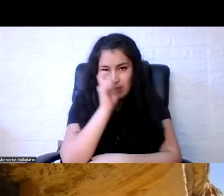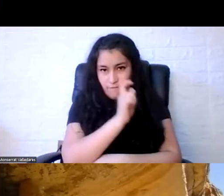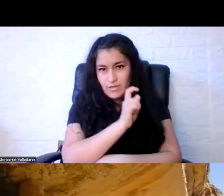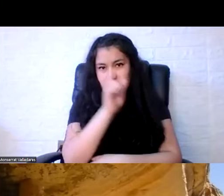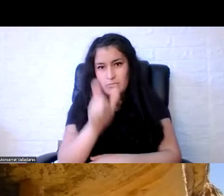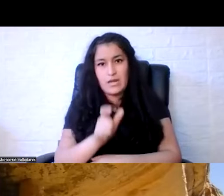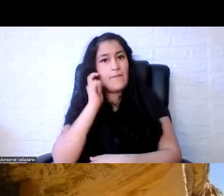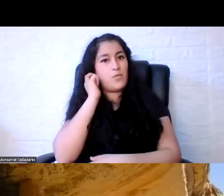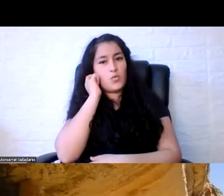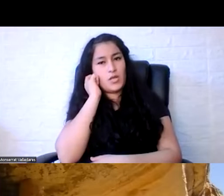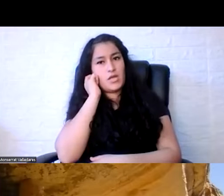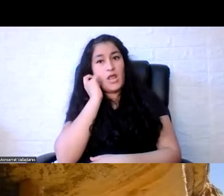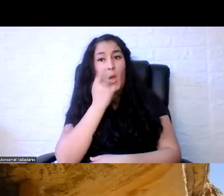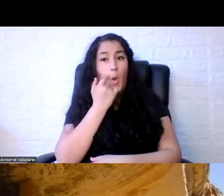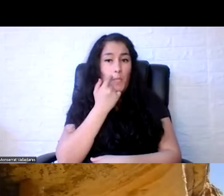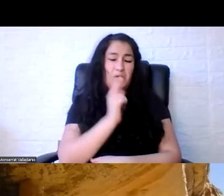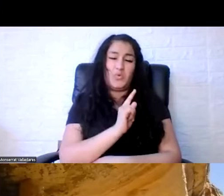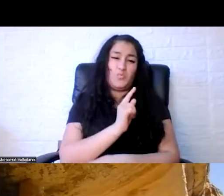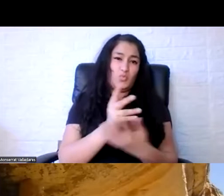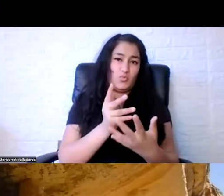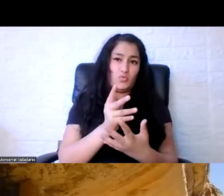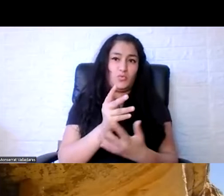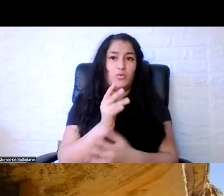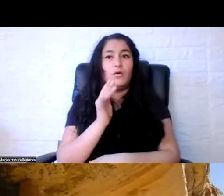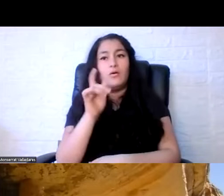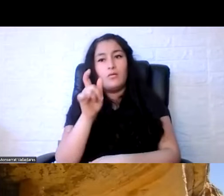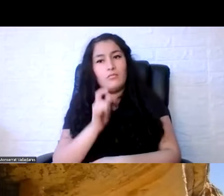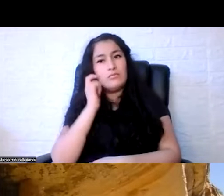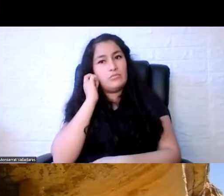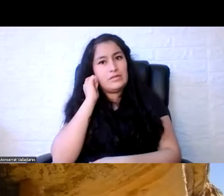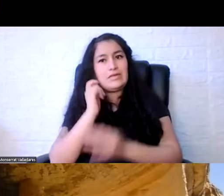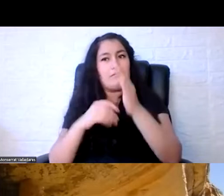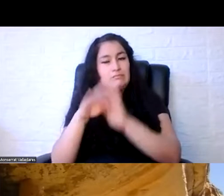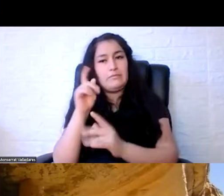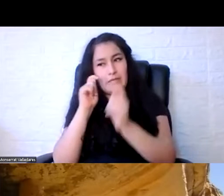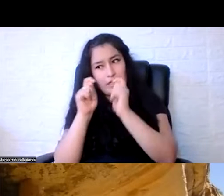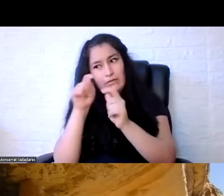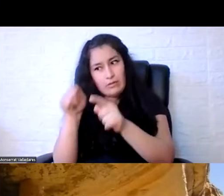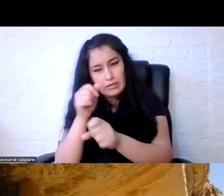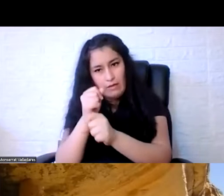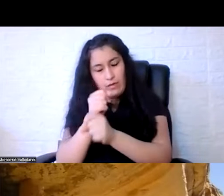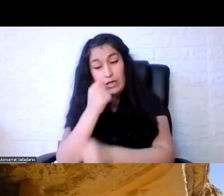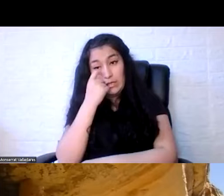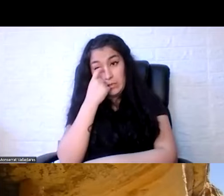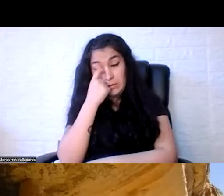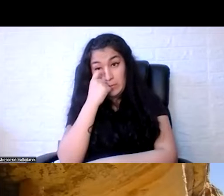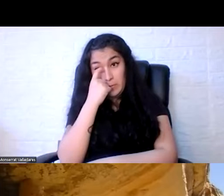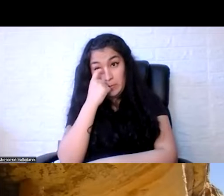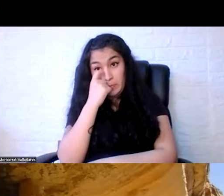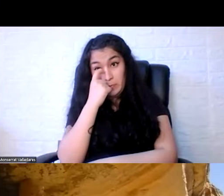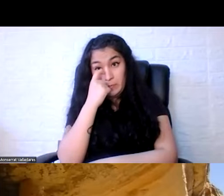hombres. Casi siempre las mujeres somos más aversas al riesgo, al peligro. En este grupo